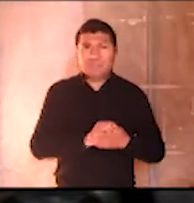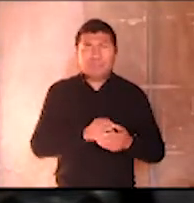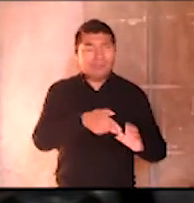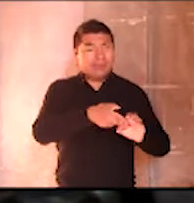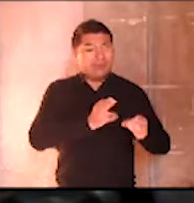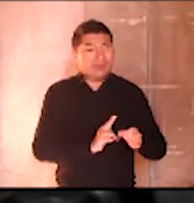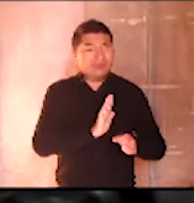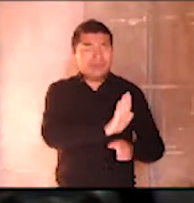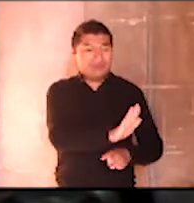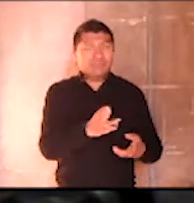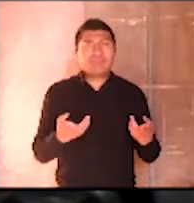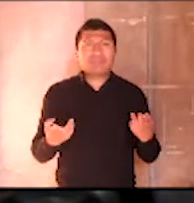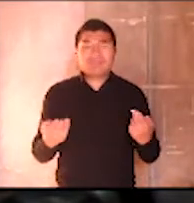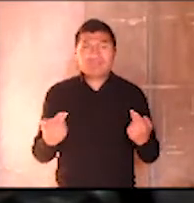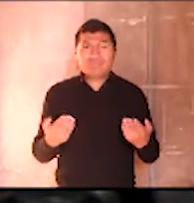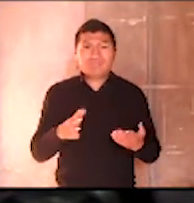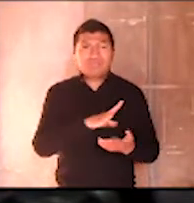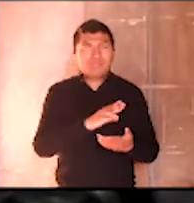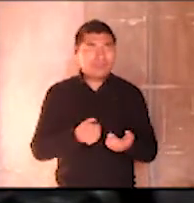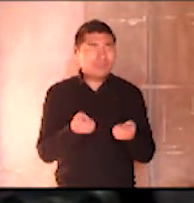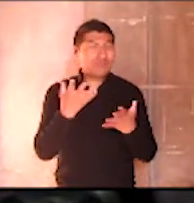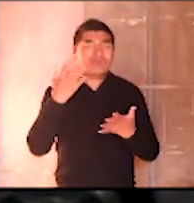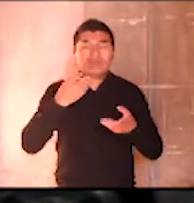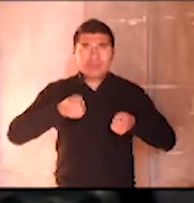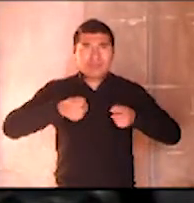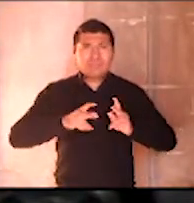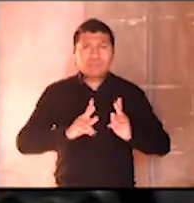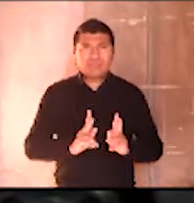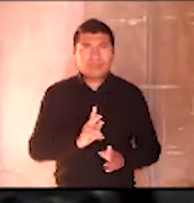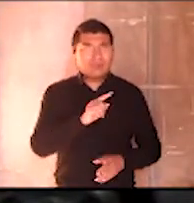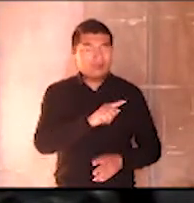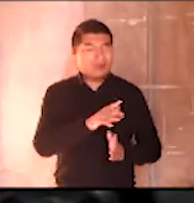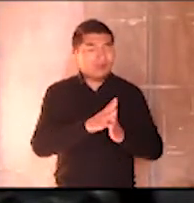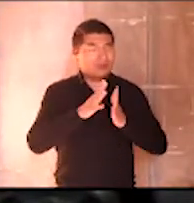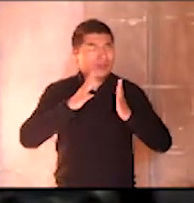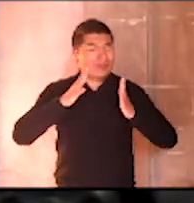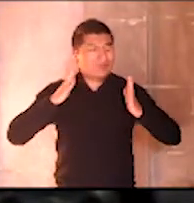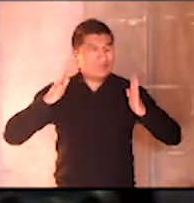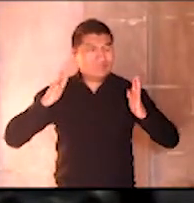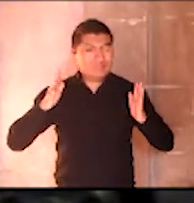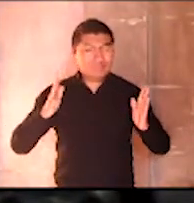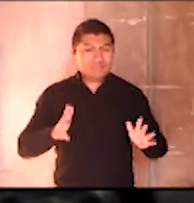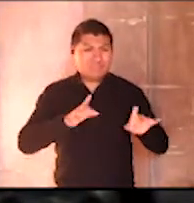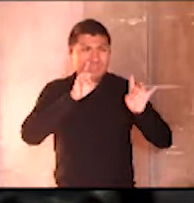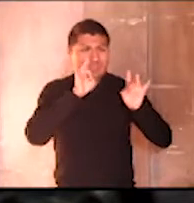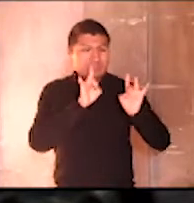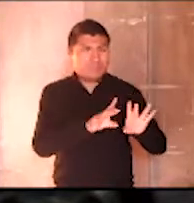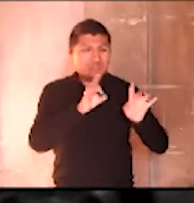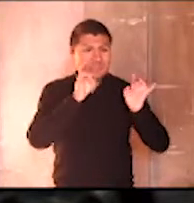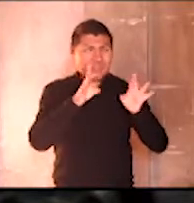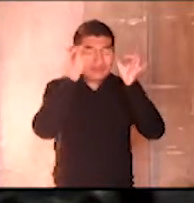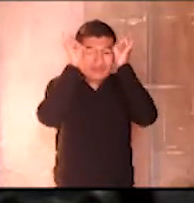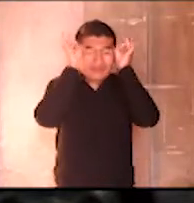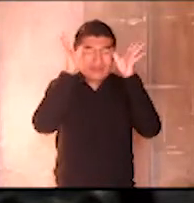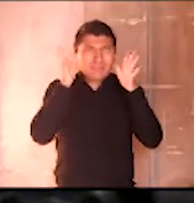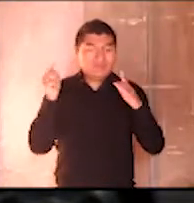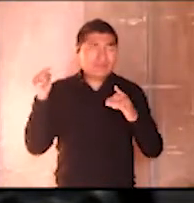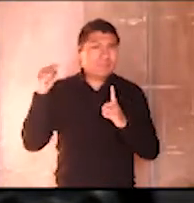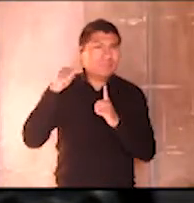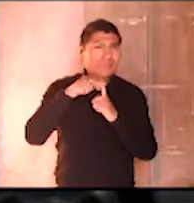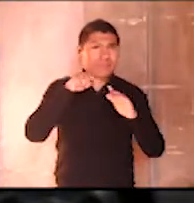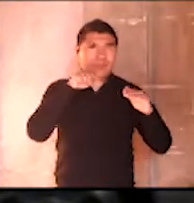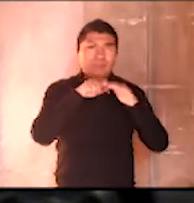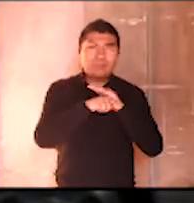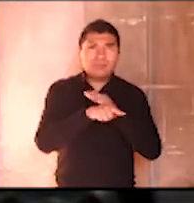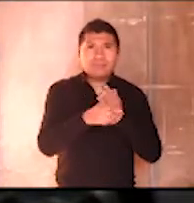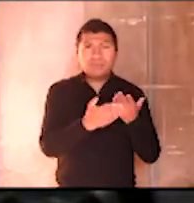quitarle la fama y en muchas oportunidades el máximo nivel de desprecio, hasta matarlo incluso.